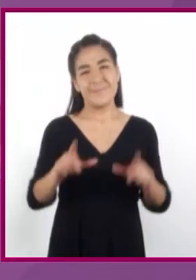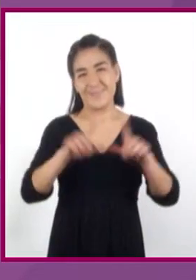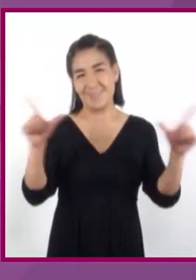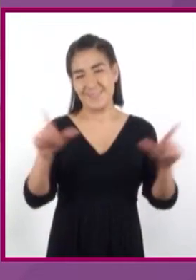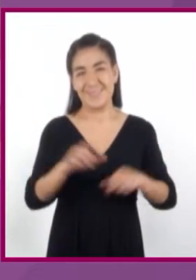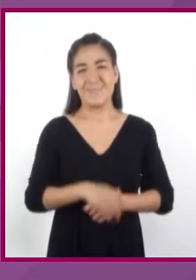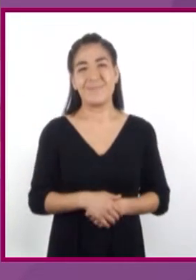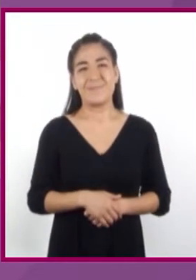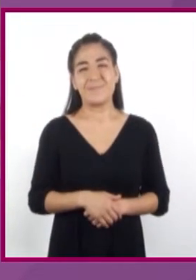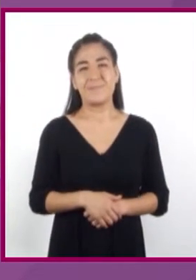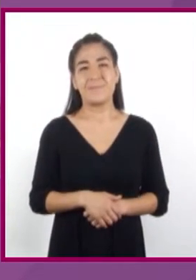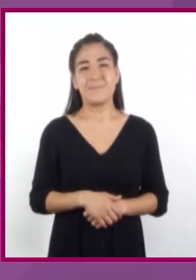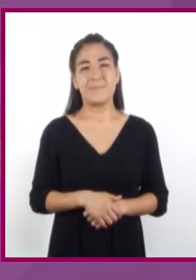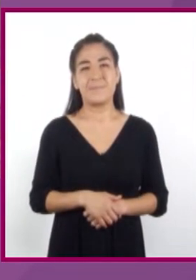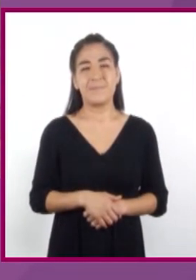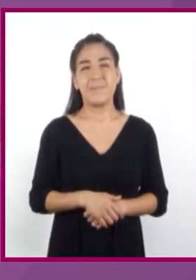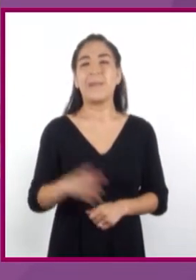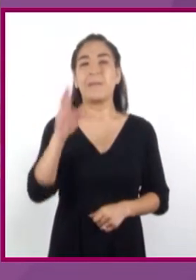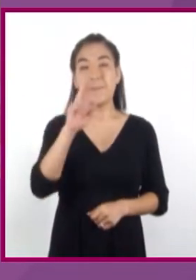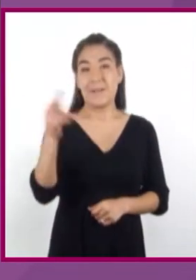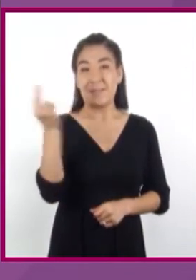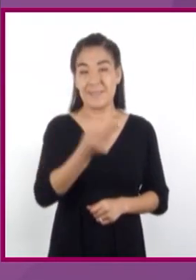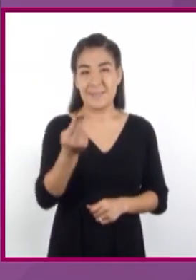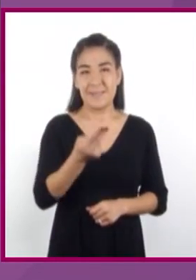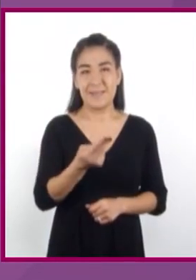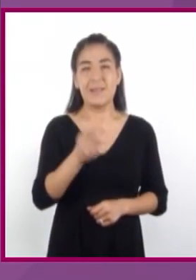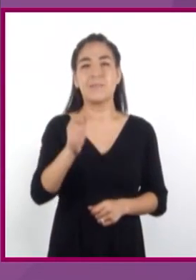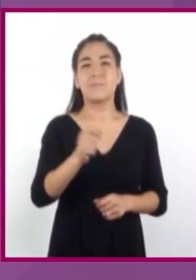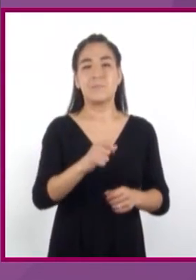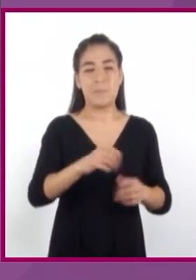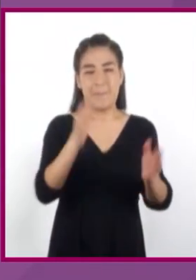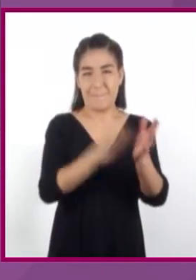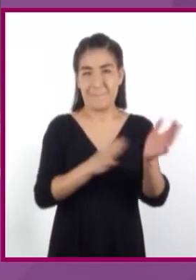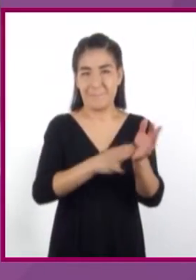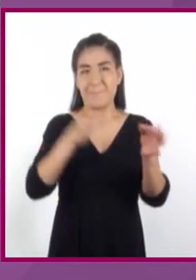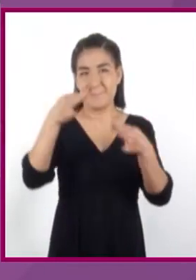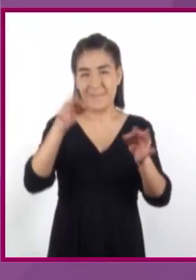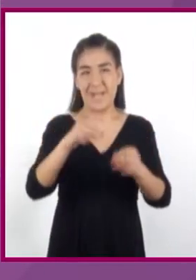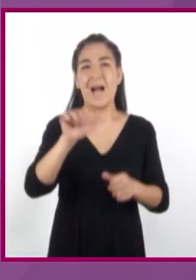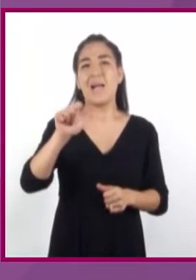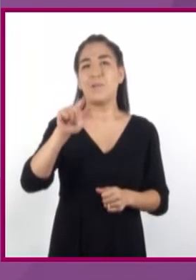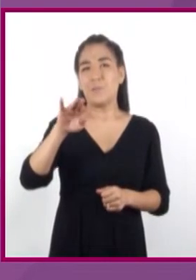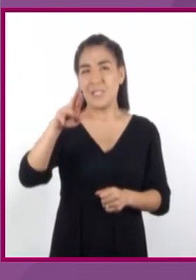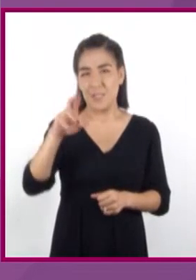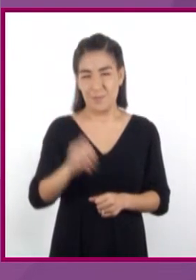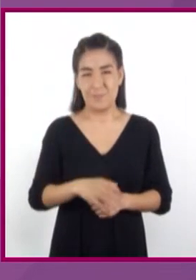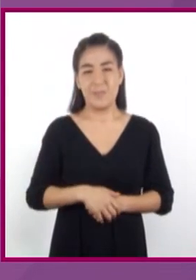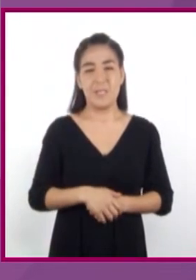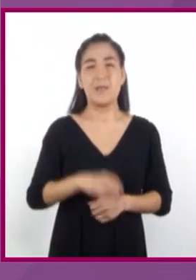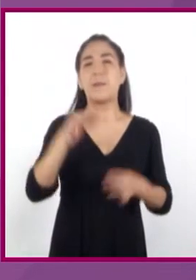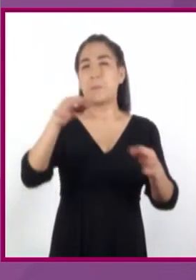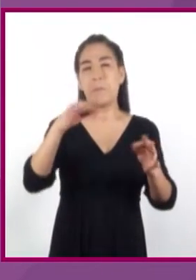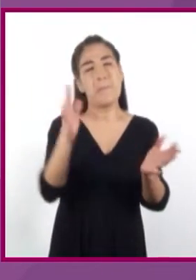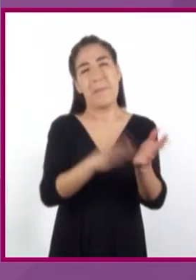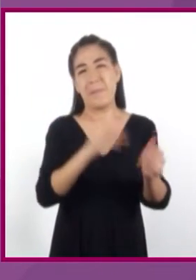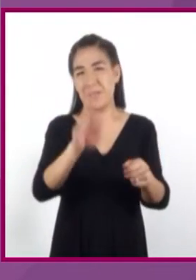Listo. Vamos a necesitar un trozo de papel aluminio, un trozo de papel común,